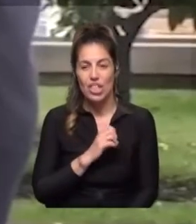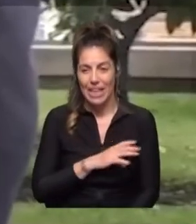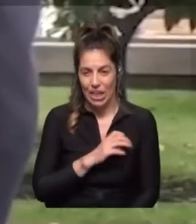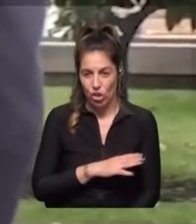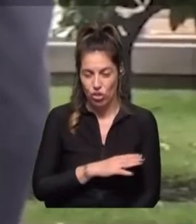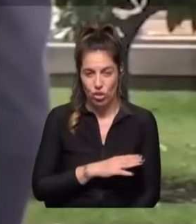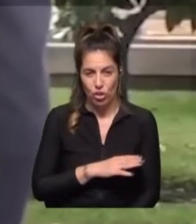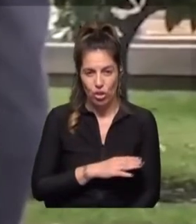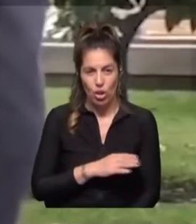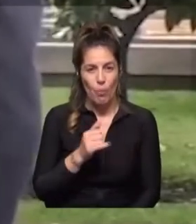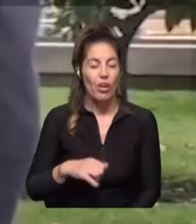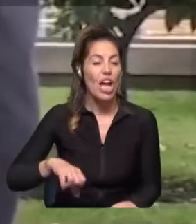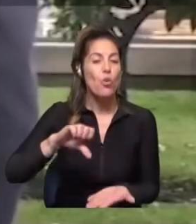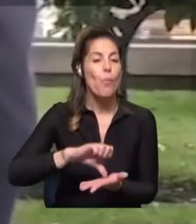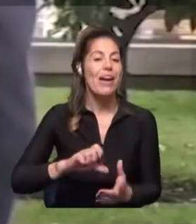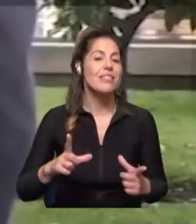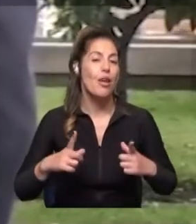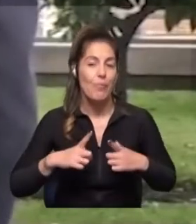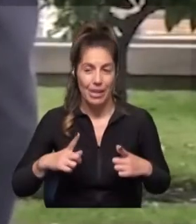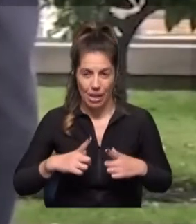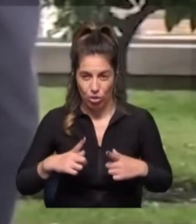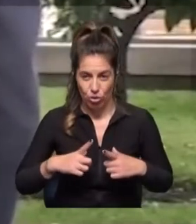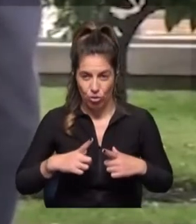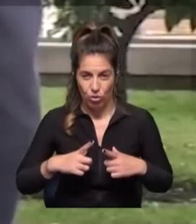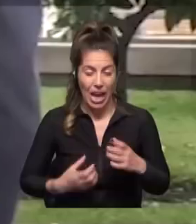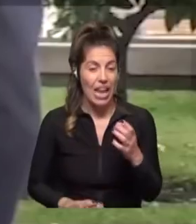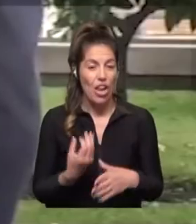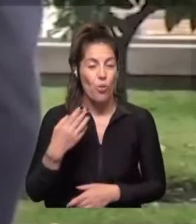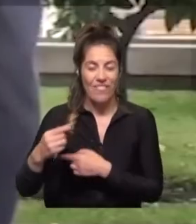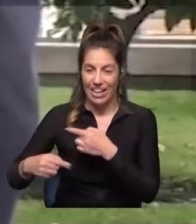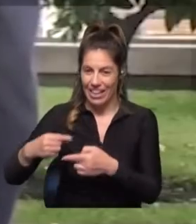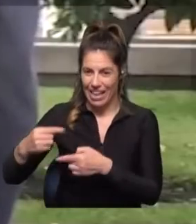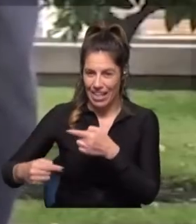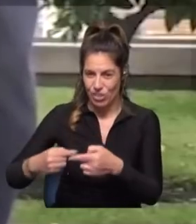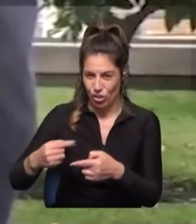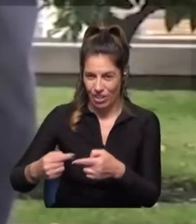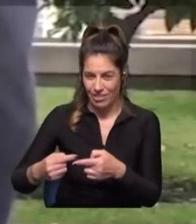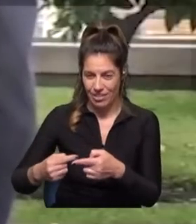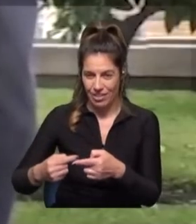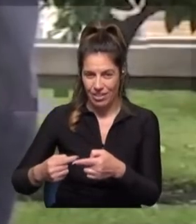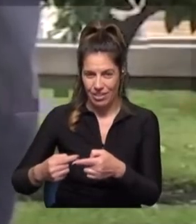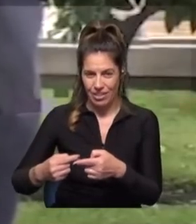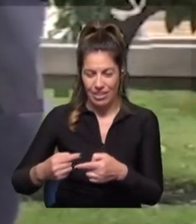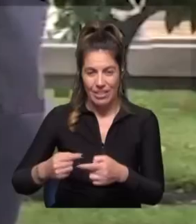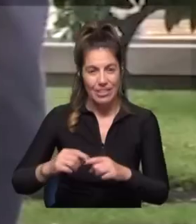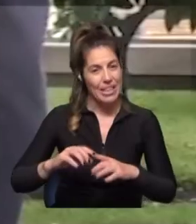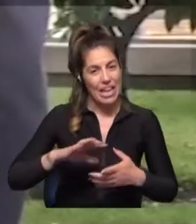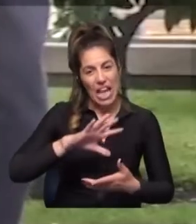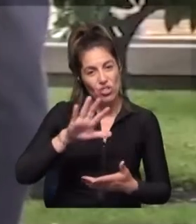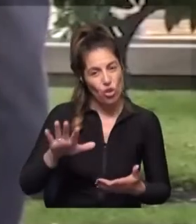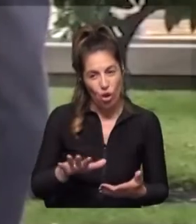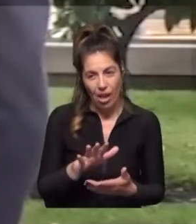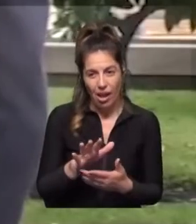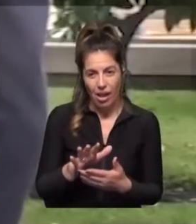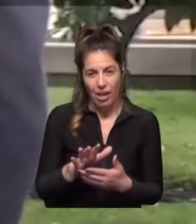porque hay una patria esperando a la nueva generaciones el continente